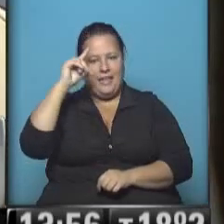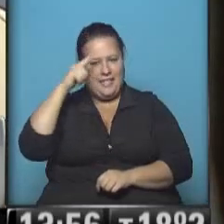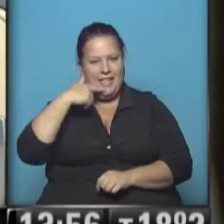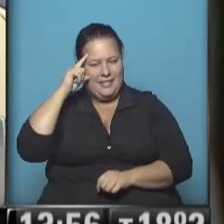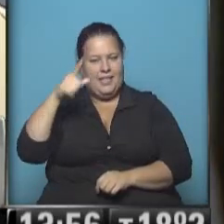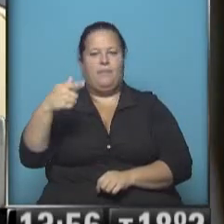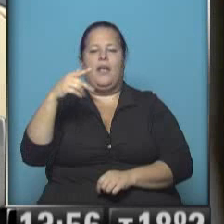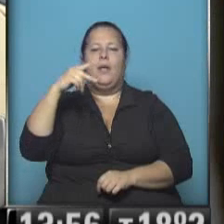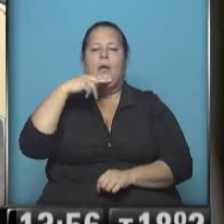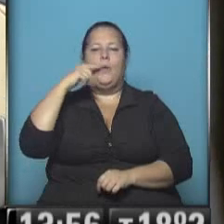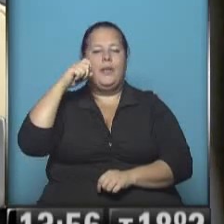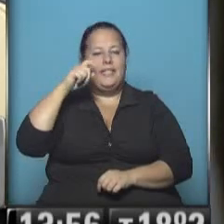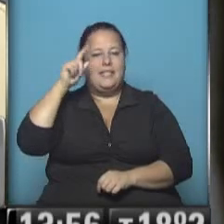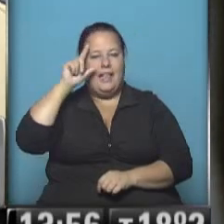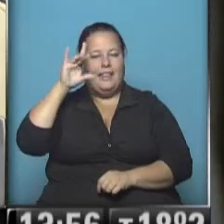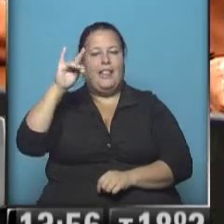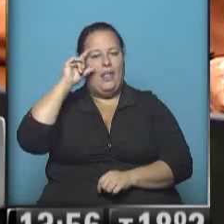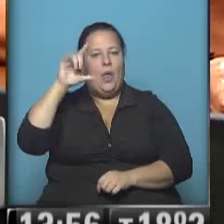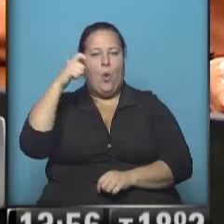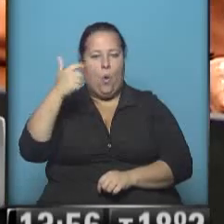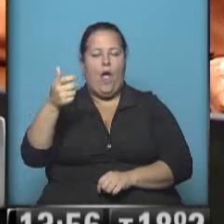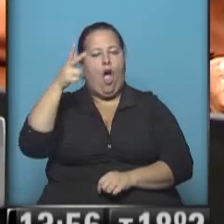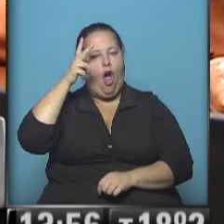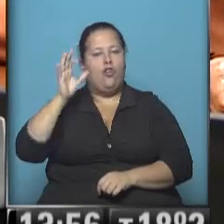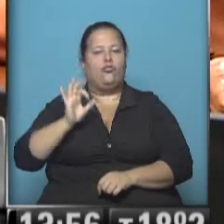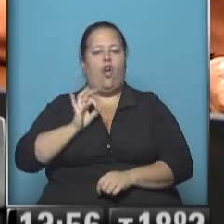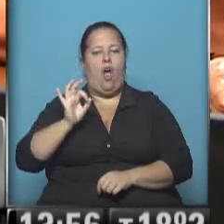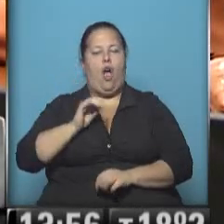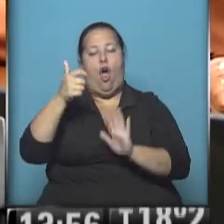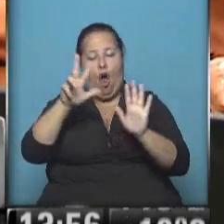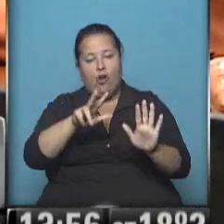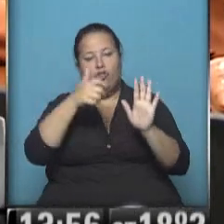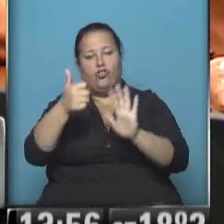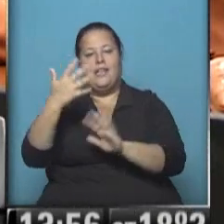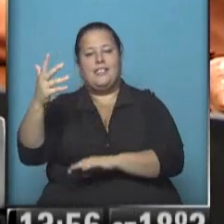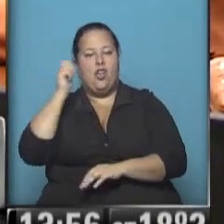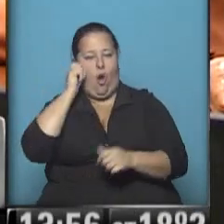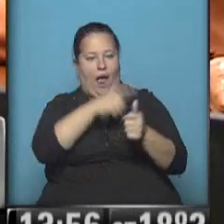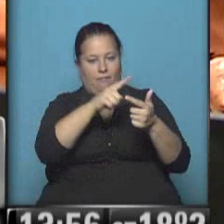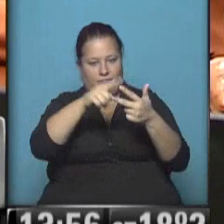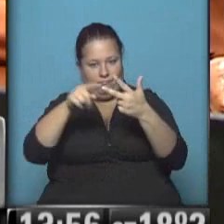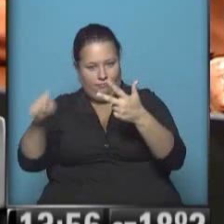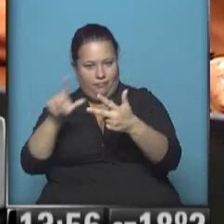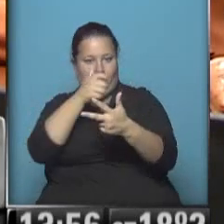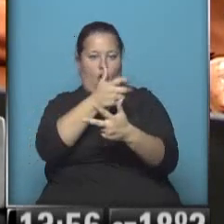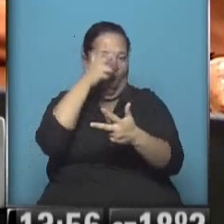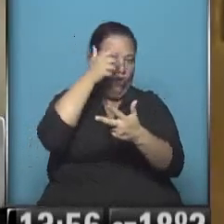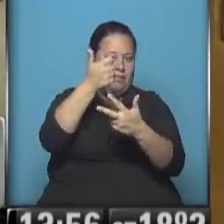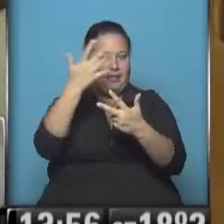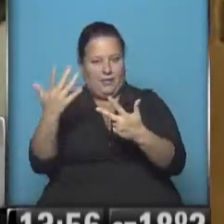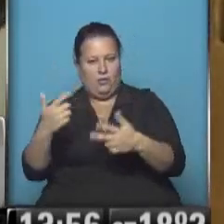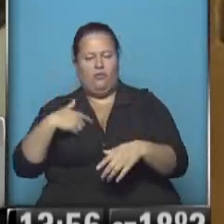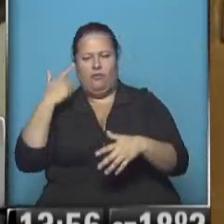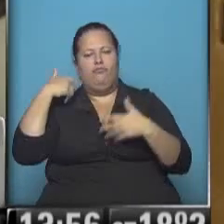Francisco Vicente de Luca a la pena de 8 6 y 5 años respectivamente estoy